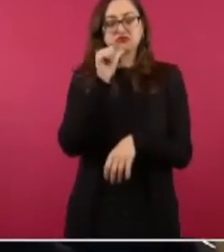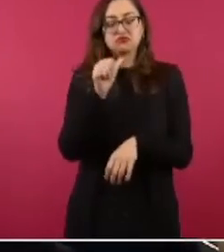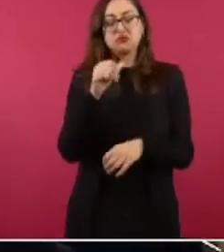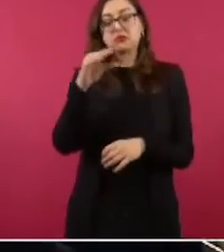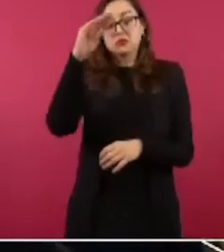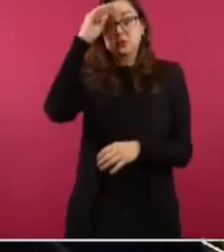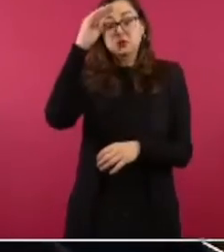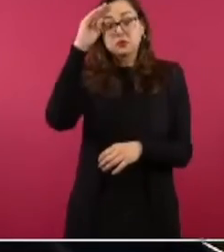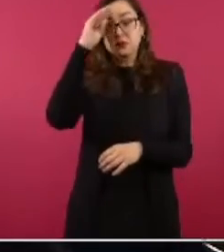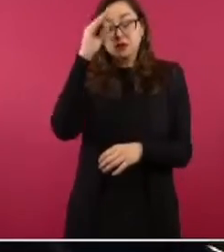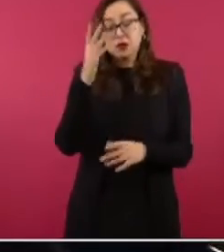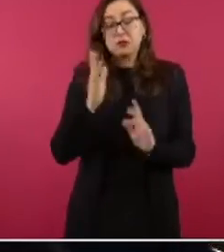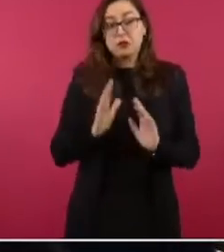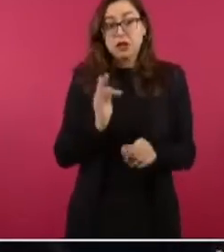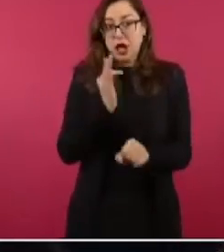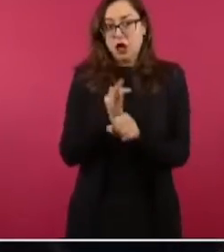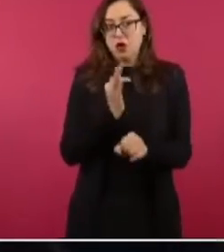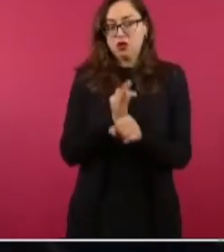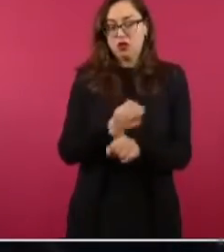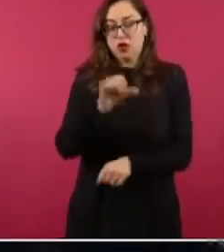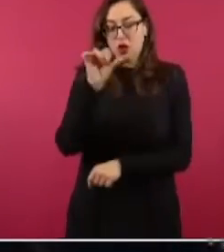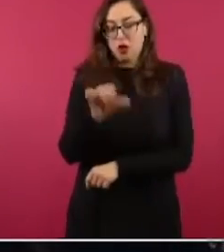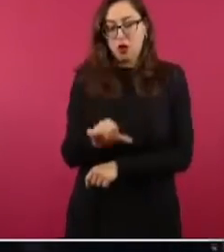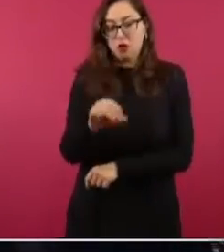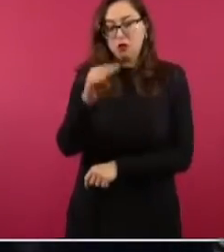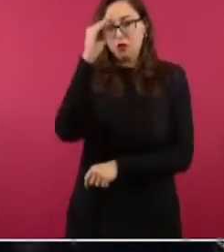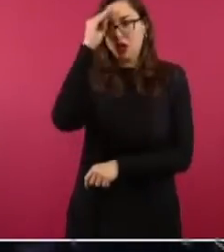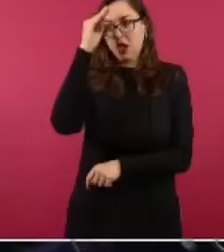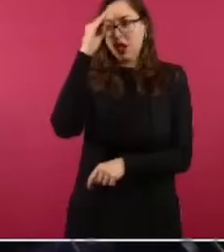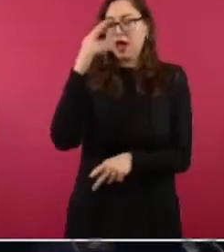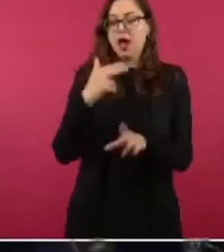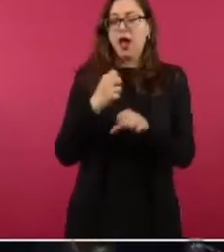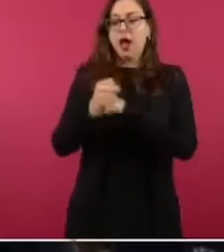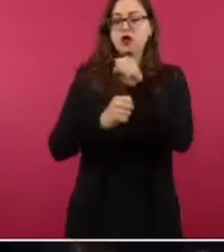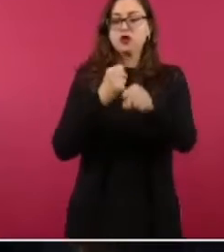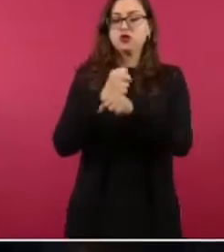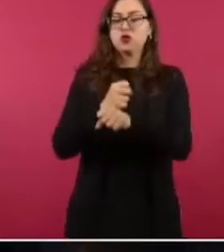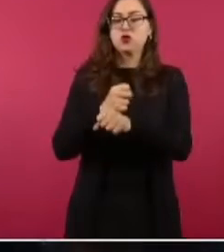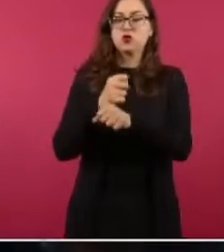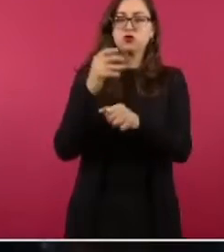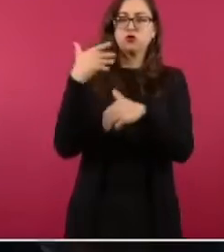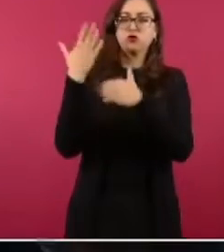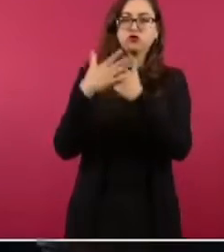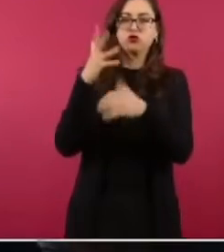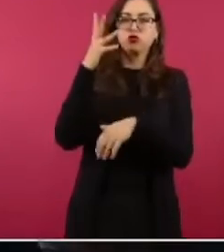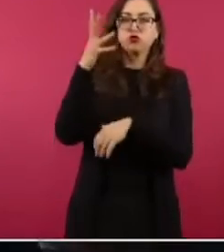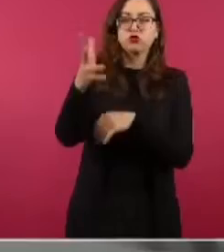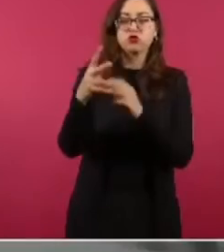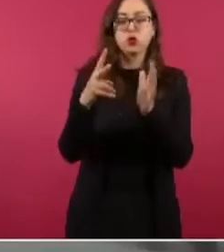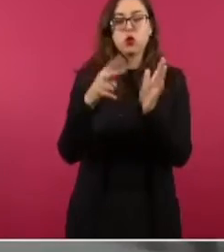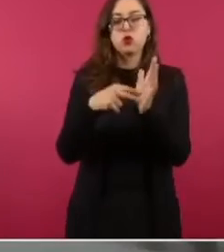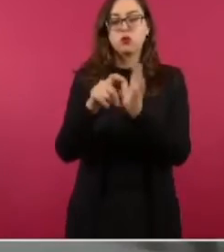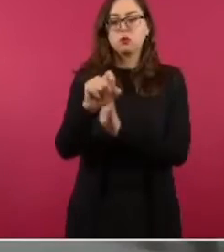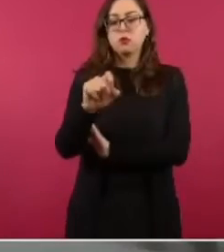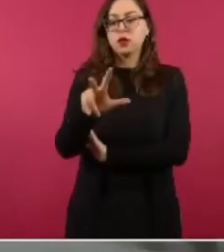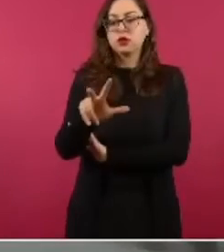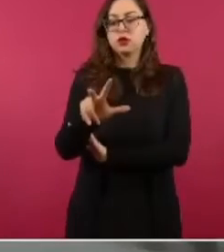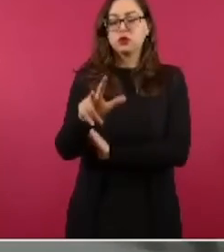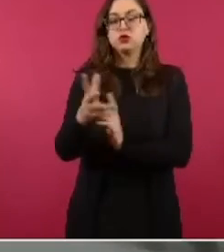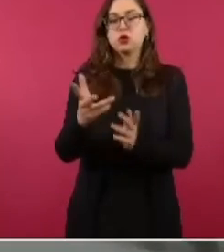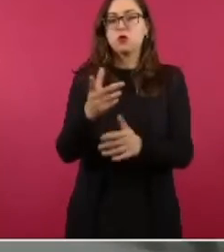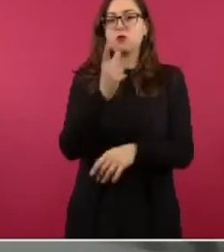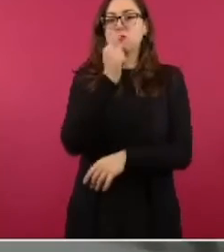tiempo para que ya tengamos policías pues estatales o